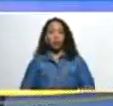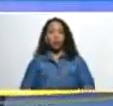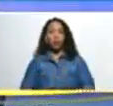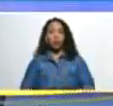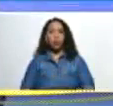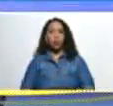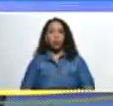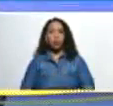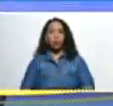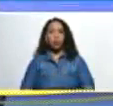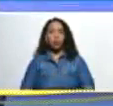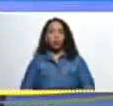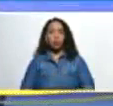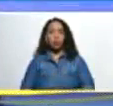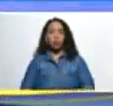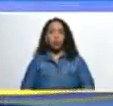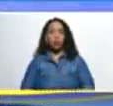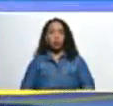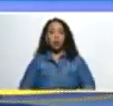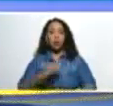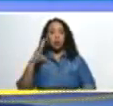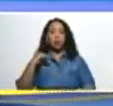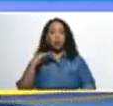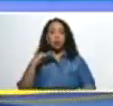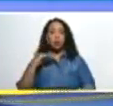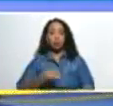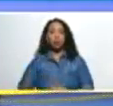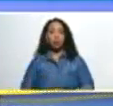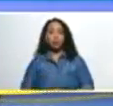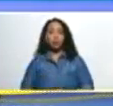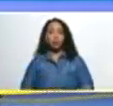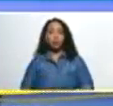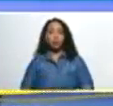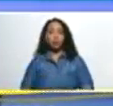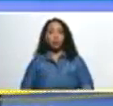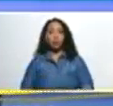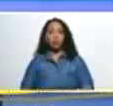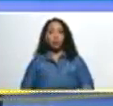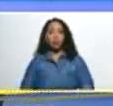2023. Del 6CPC, este es el 6CPC, ¿verdad? Este cuadro.